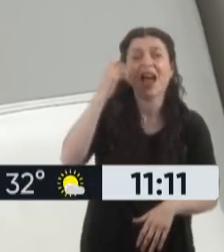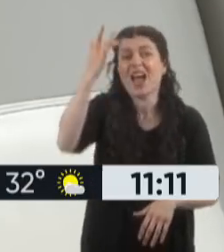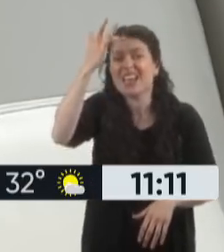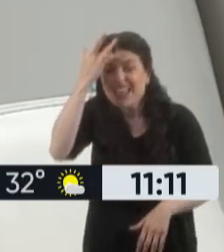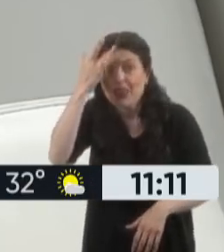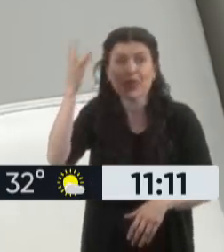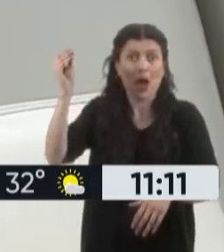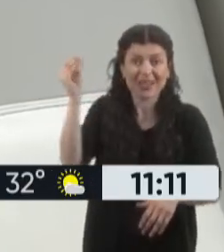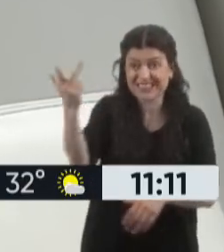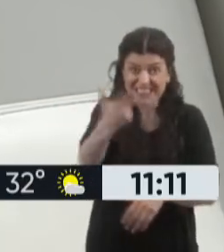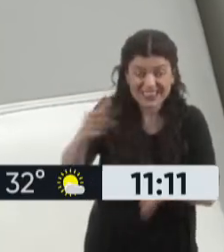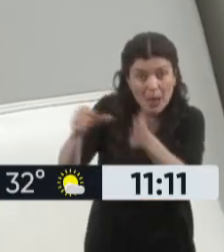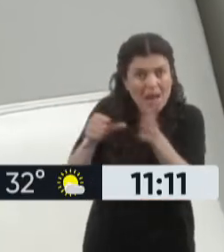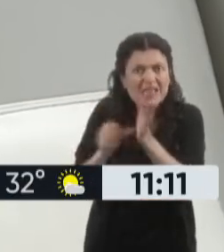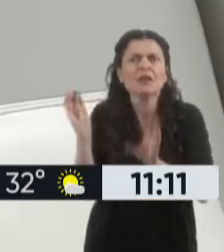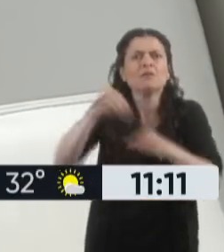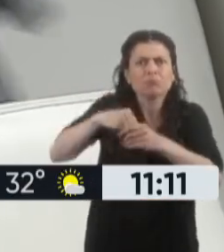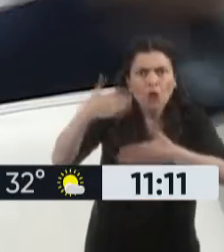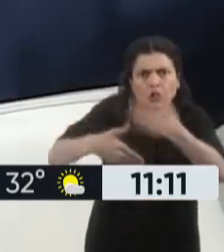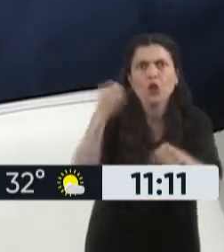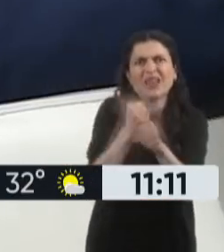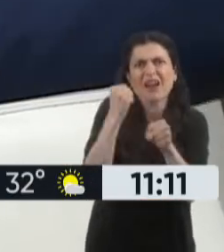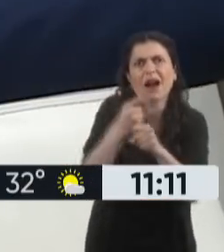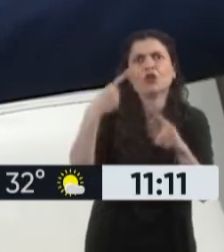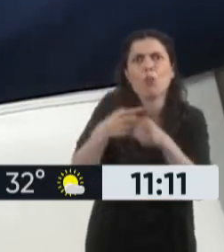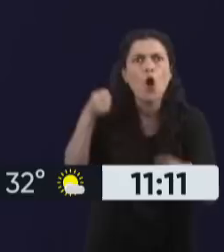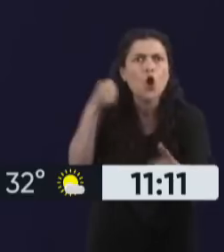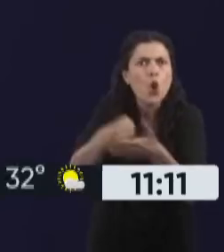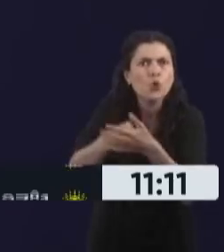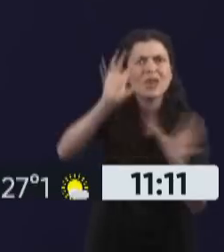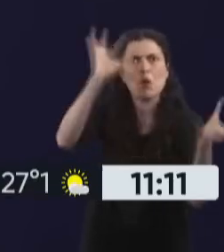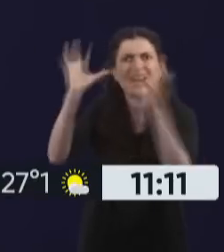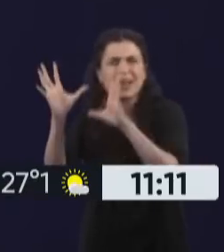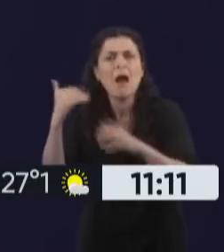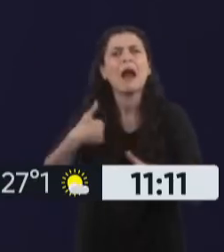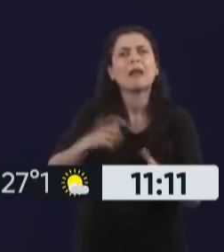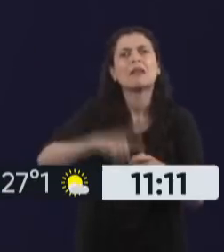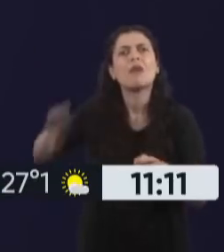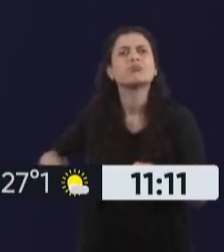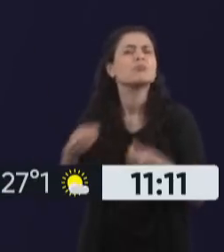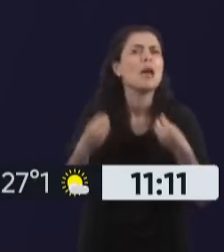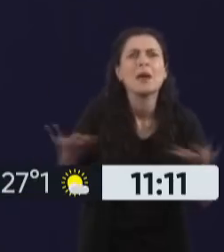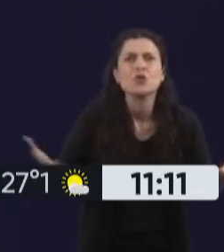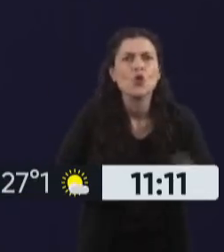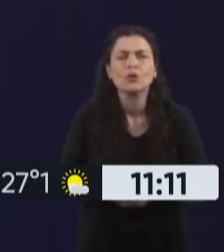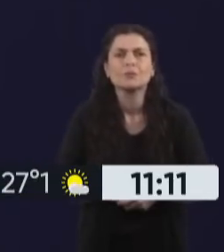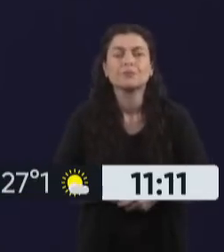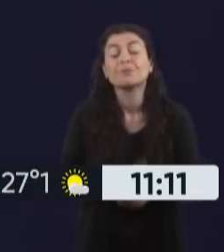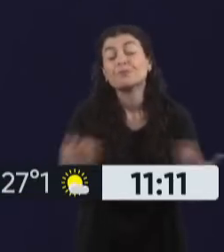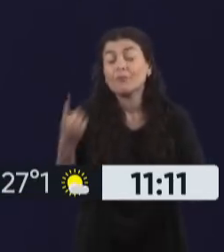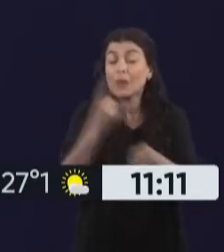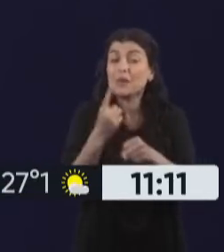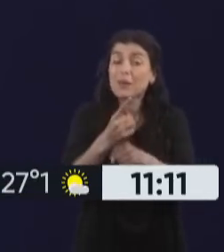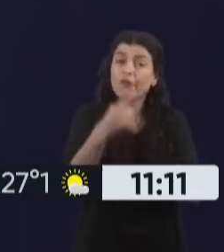muy activos en la COP. Gracias. En principio lo que vos decís en